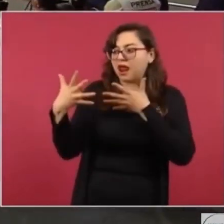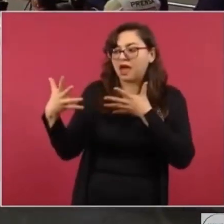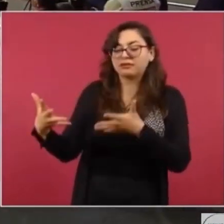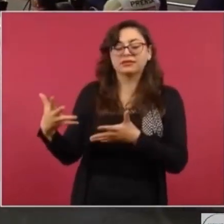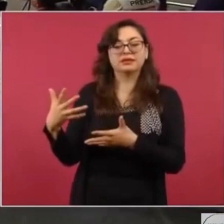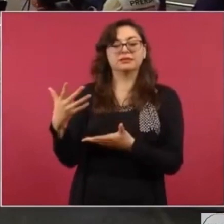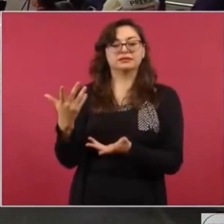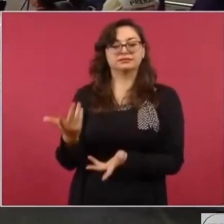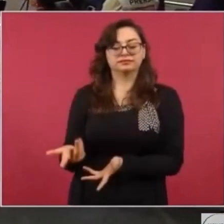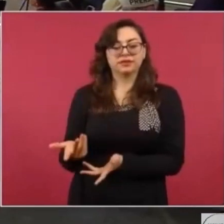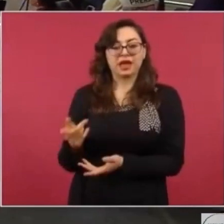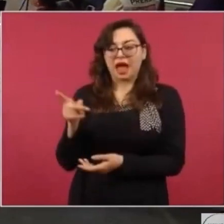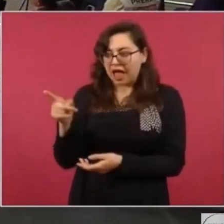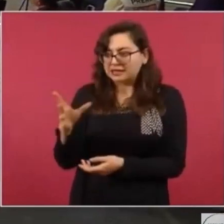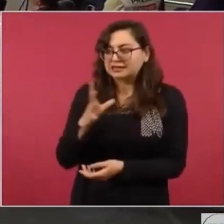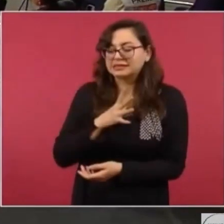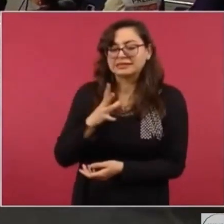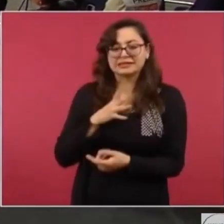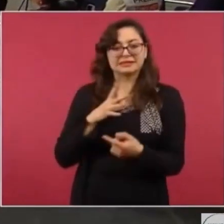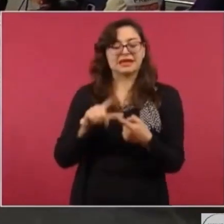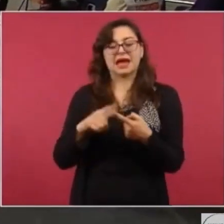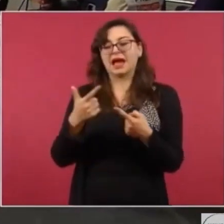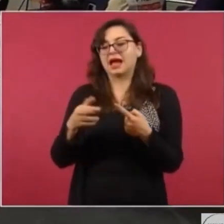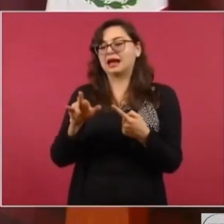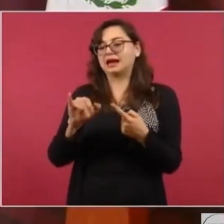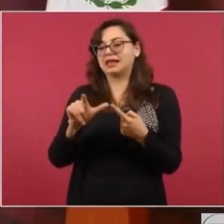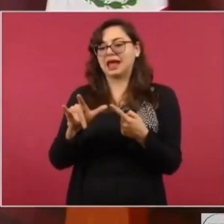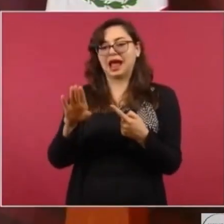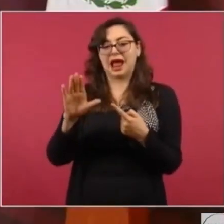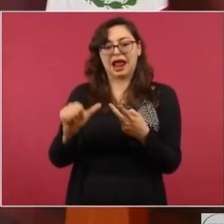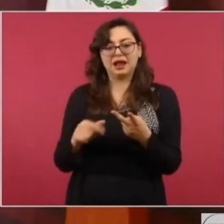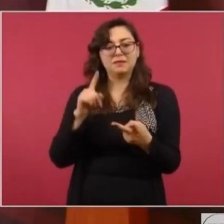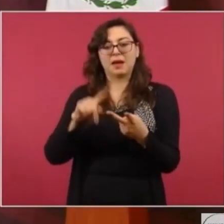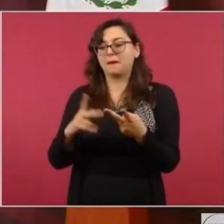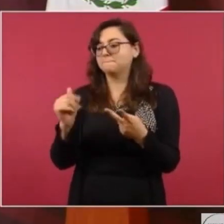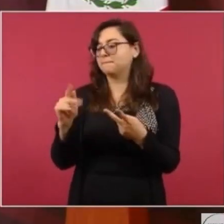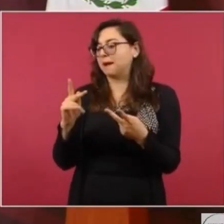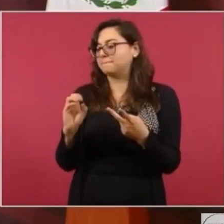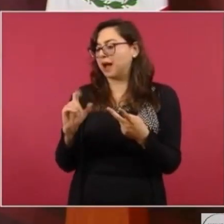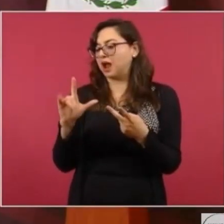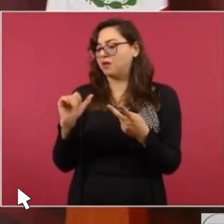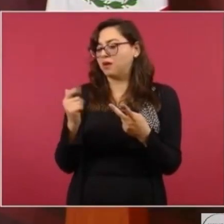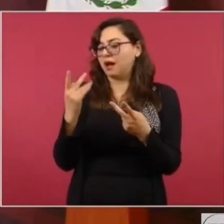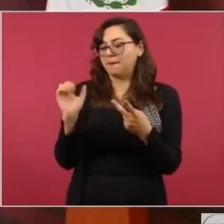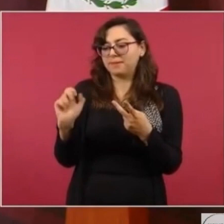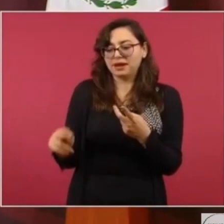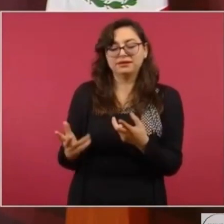Ahí está el Usumacinta, ahí está el Grijalva, ahí está el Papaloapan,